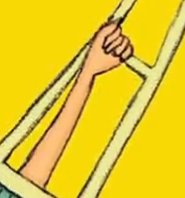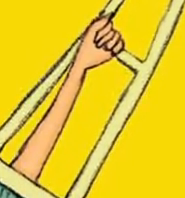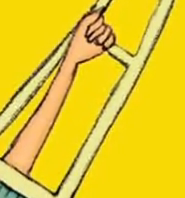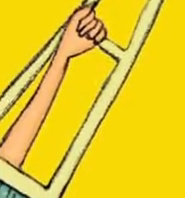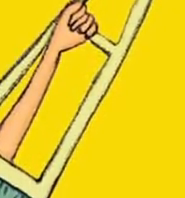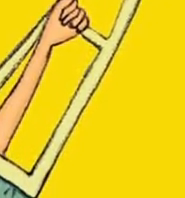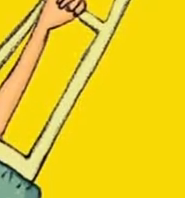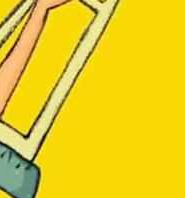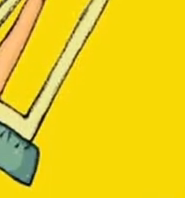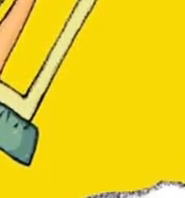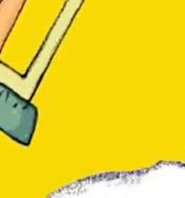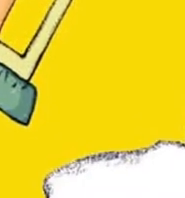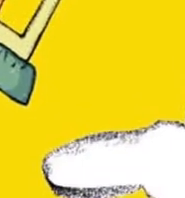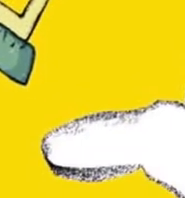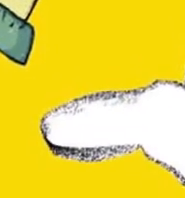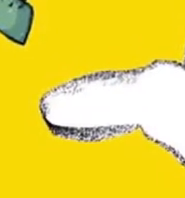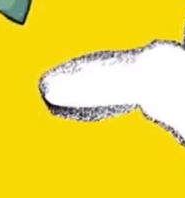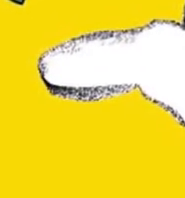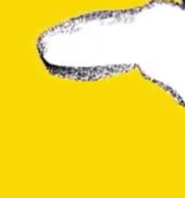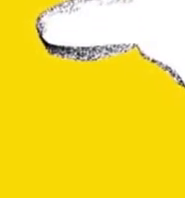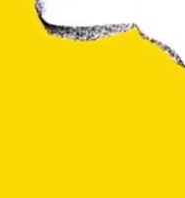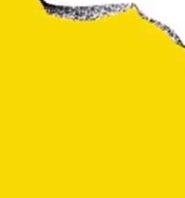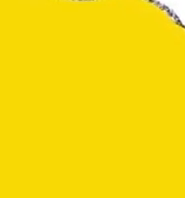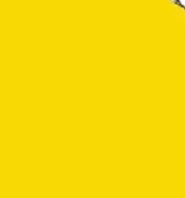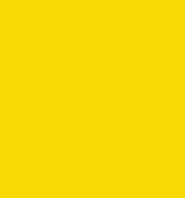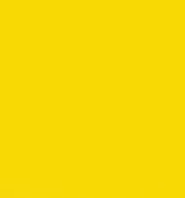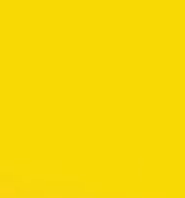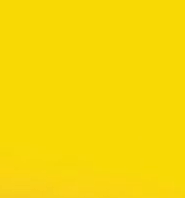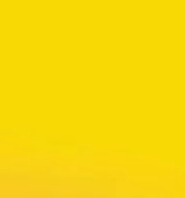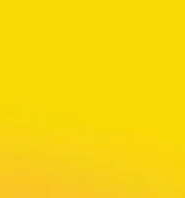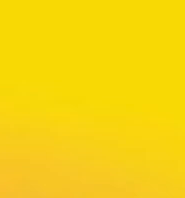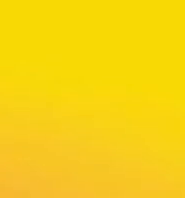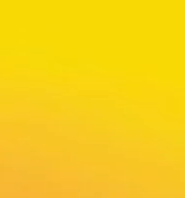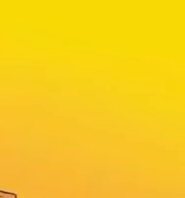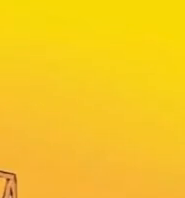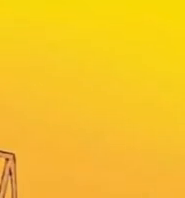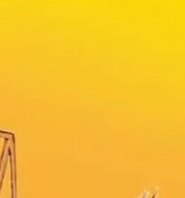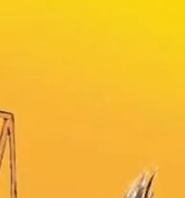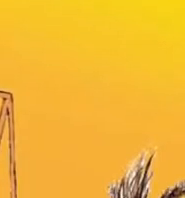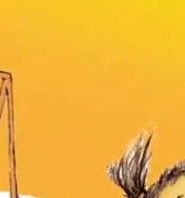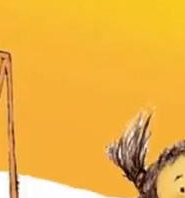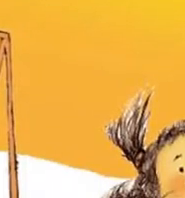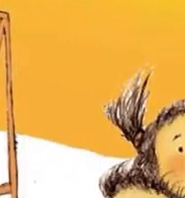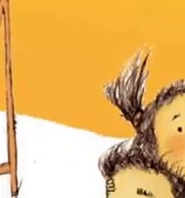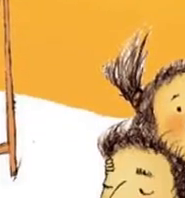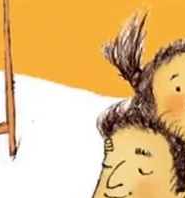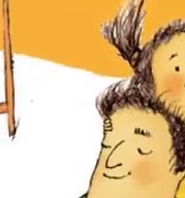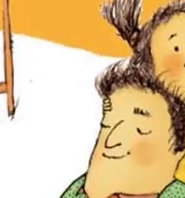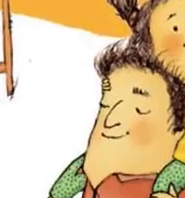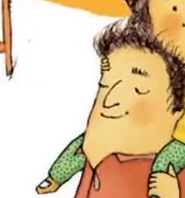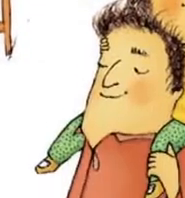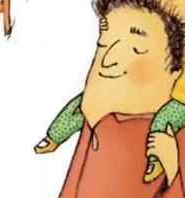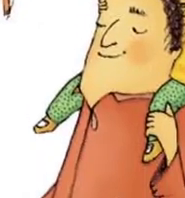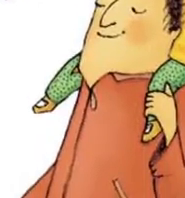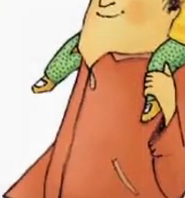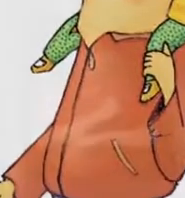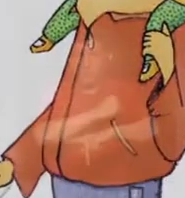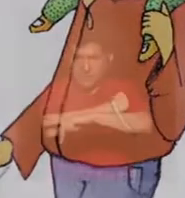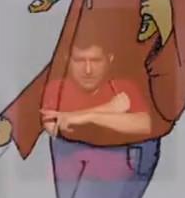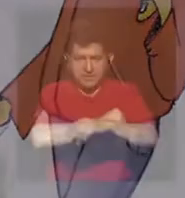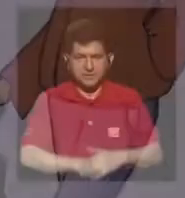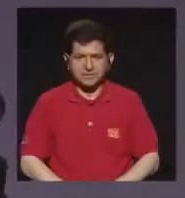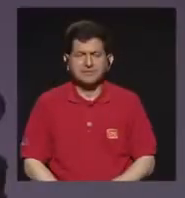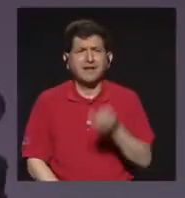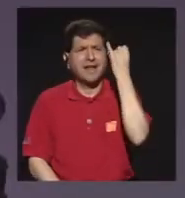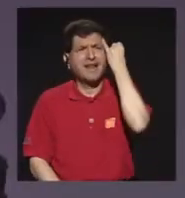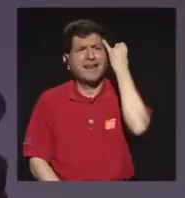con el Ministerio de Educación. Se van a realizar talleres y se va a distribuir ampliamente a todo lo largo y ancho del país, con